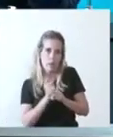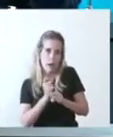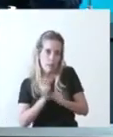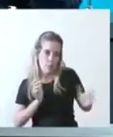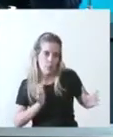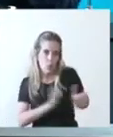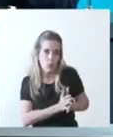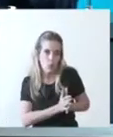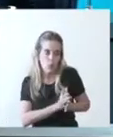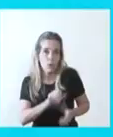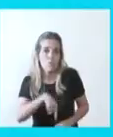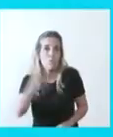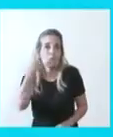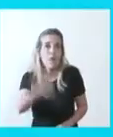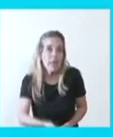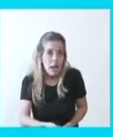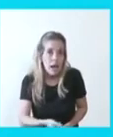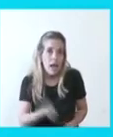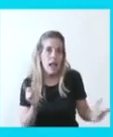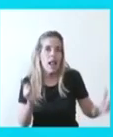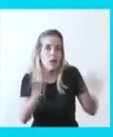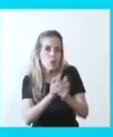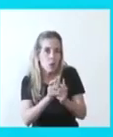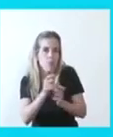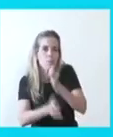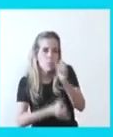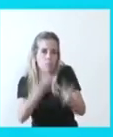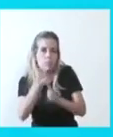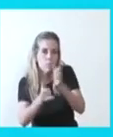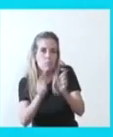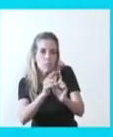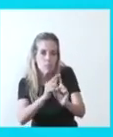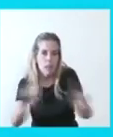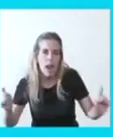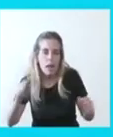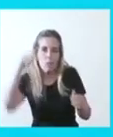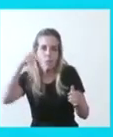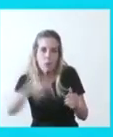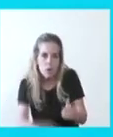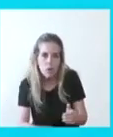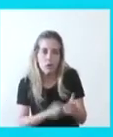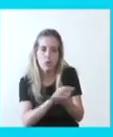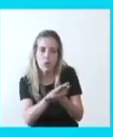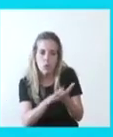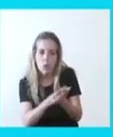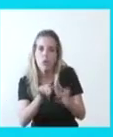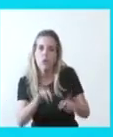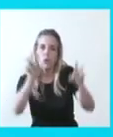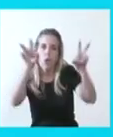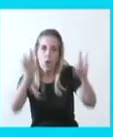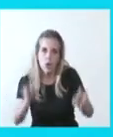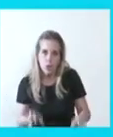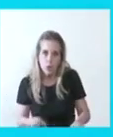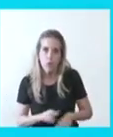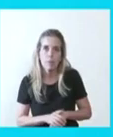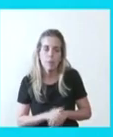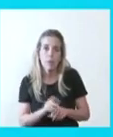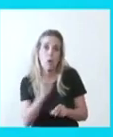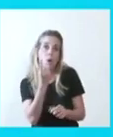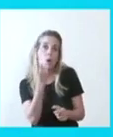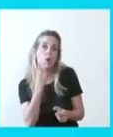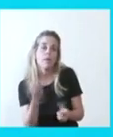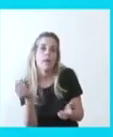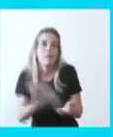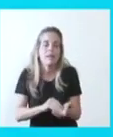y mañana ya en detalle vamos a poder con Matías Culfas ir resolviendo todas estas cosas. Tengan un día más de